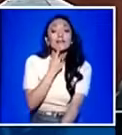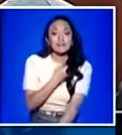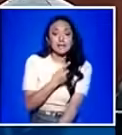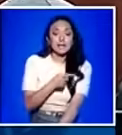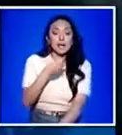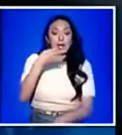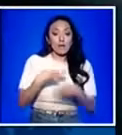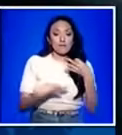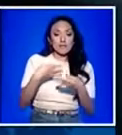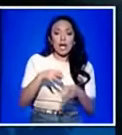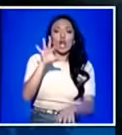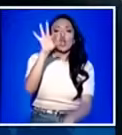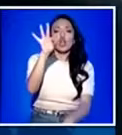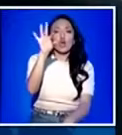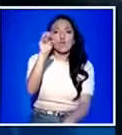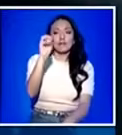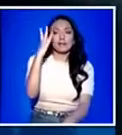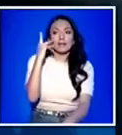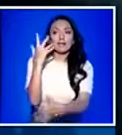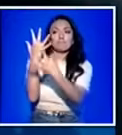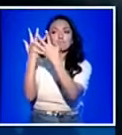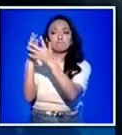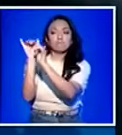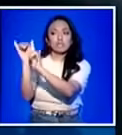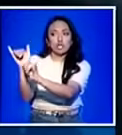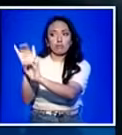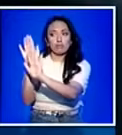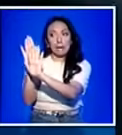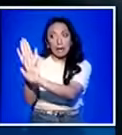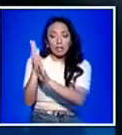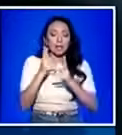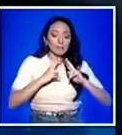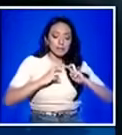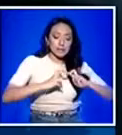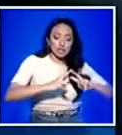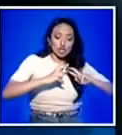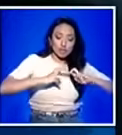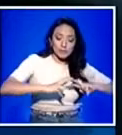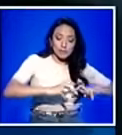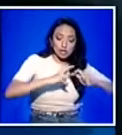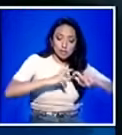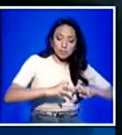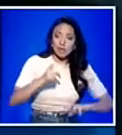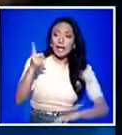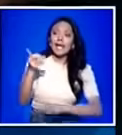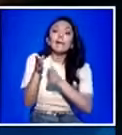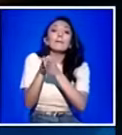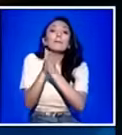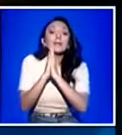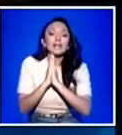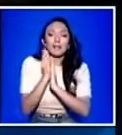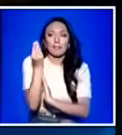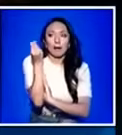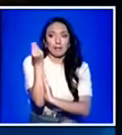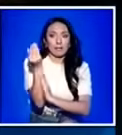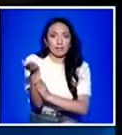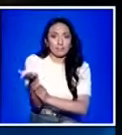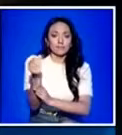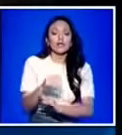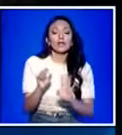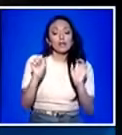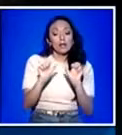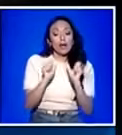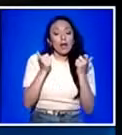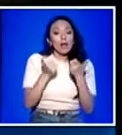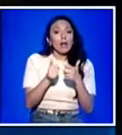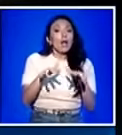por 90 días mientras dura la instrucción fiscal por el delito de petición de tráfico de influencias. La audiencia